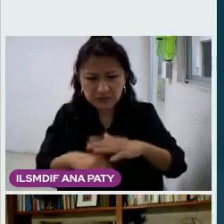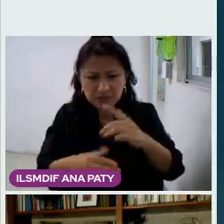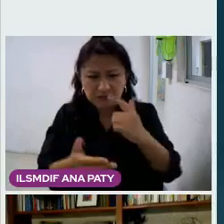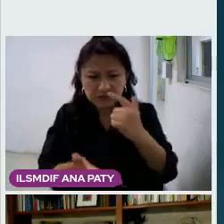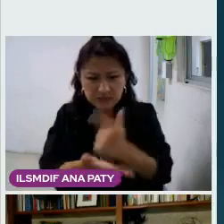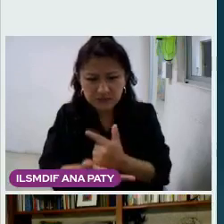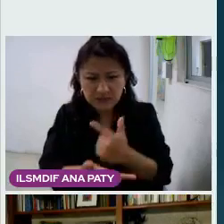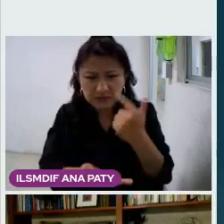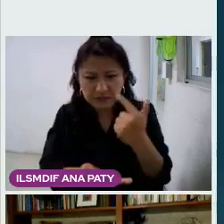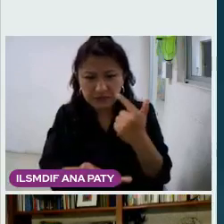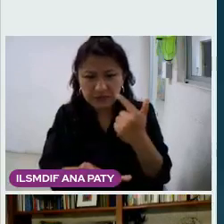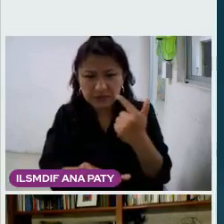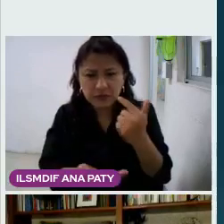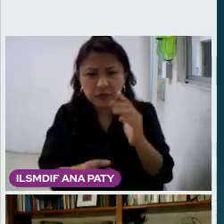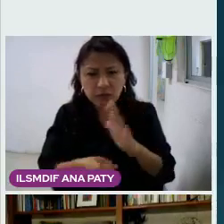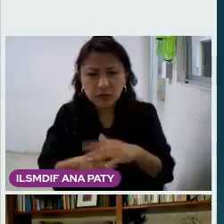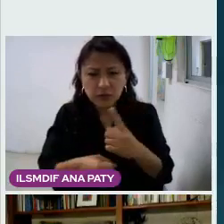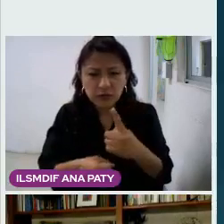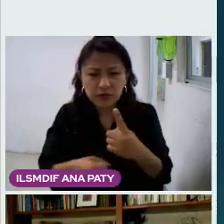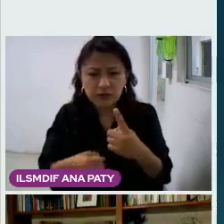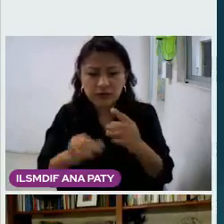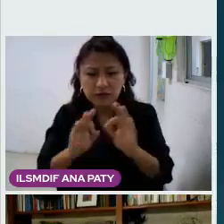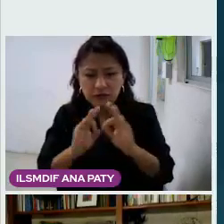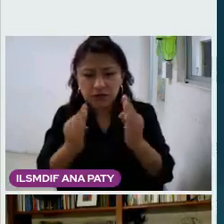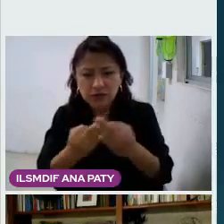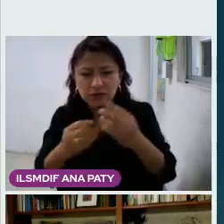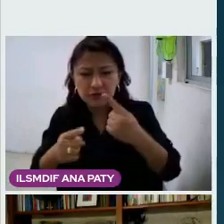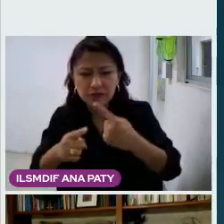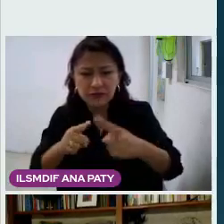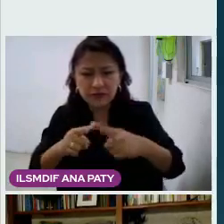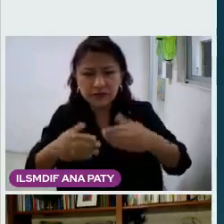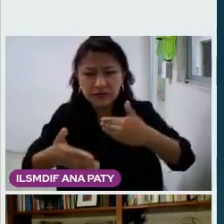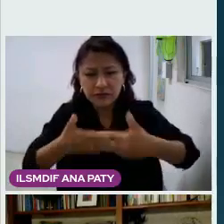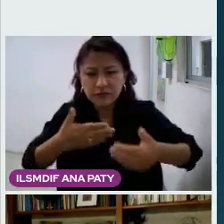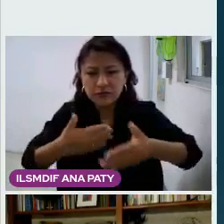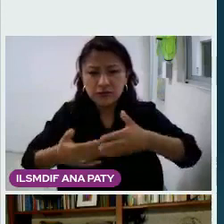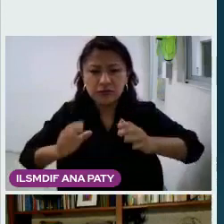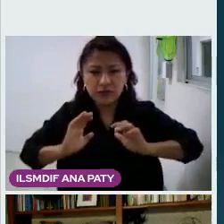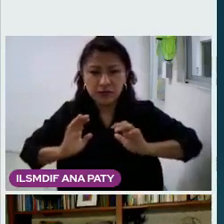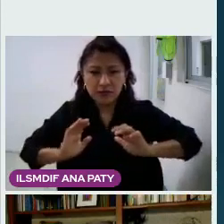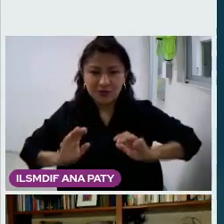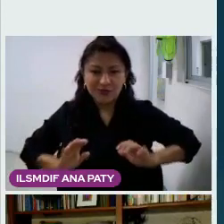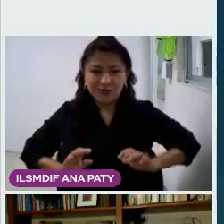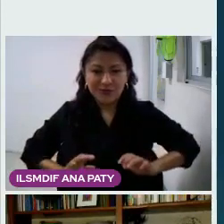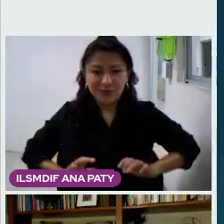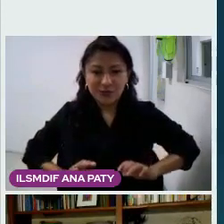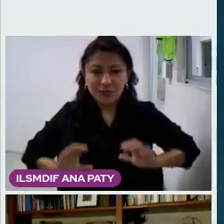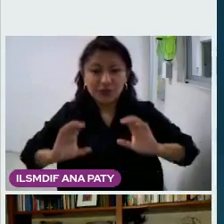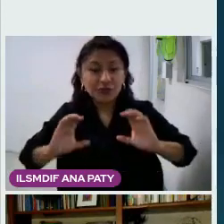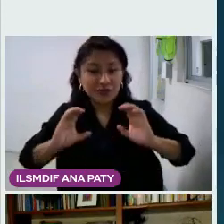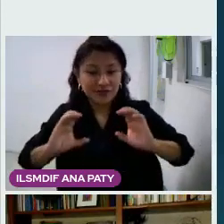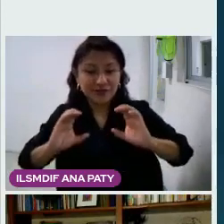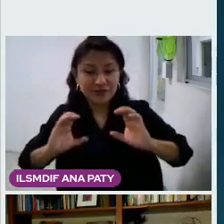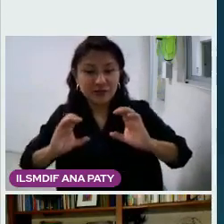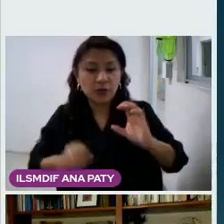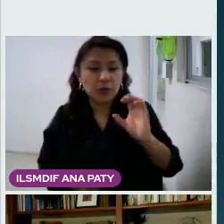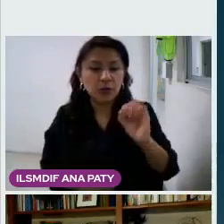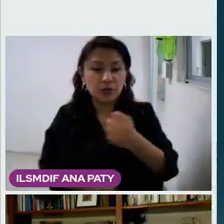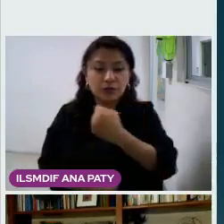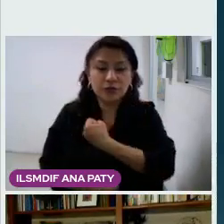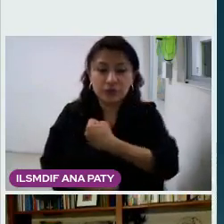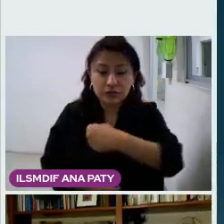físicas, psicológicas. Ya te me desfasaste un poquito, no sé si yo me adelanté o me atrasé. Después de